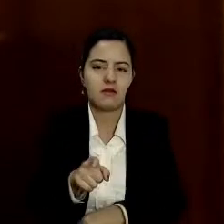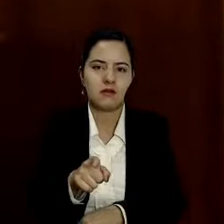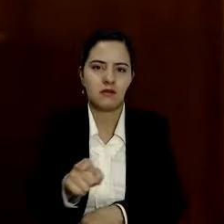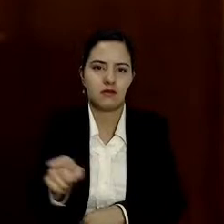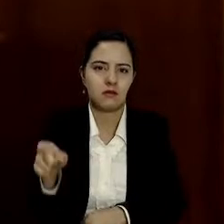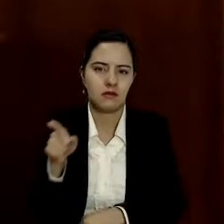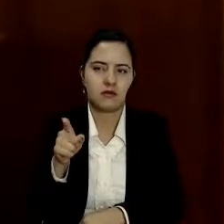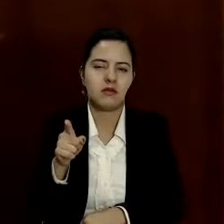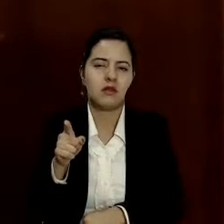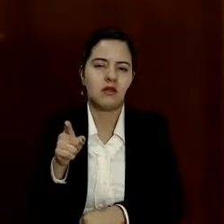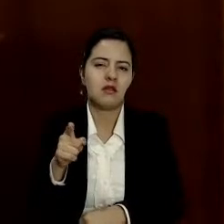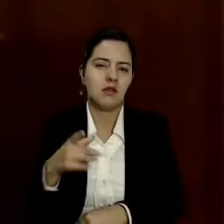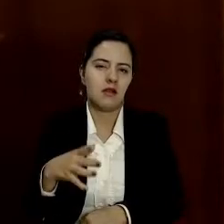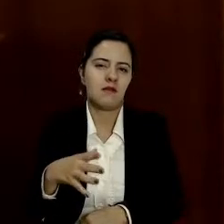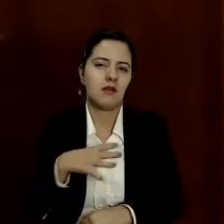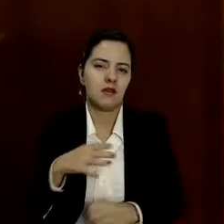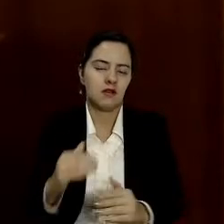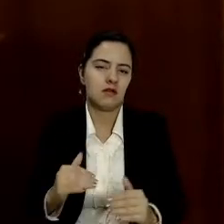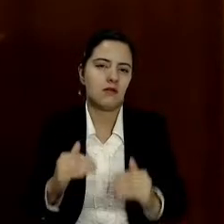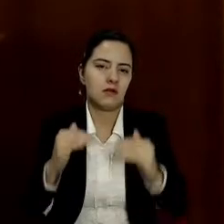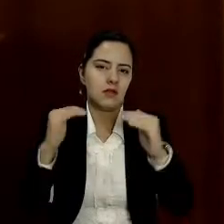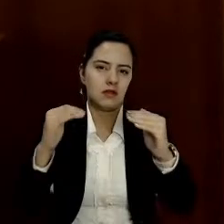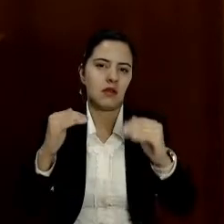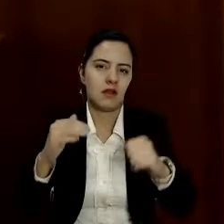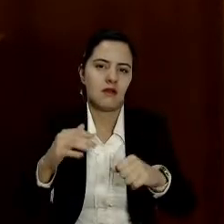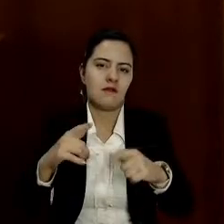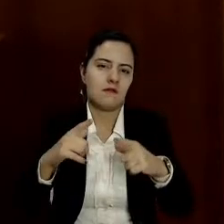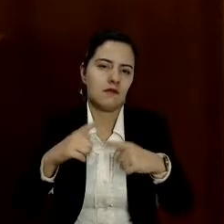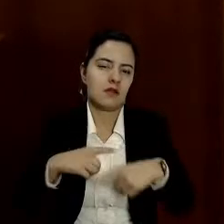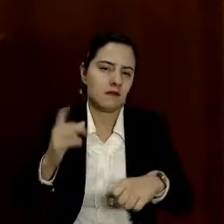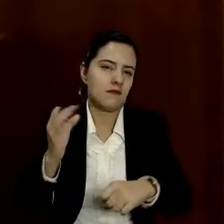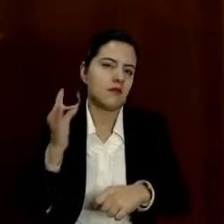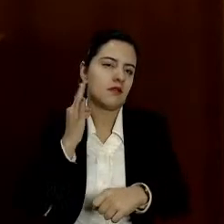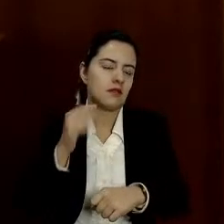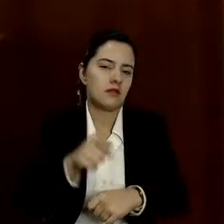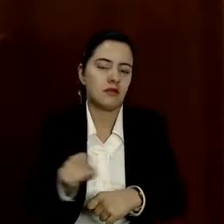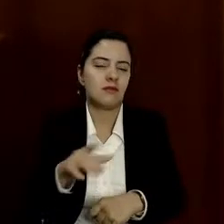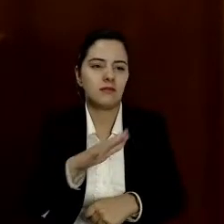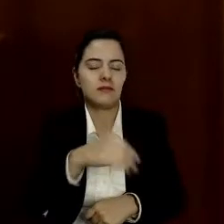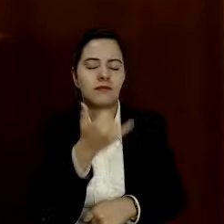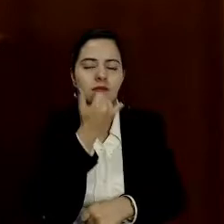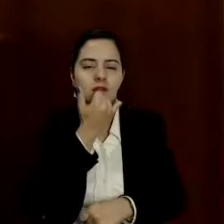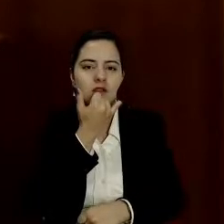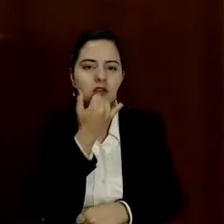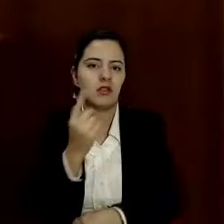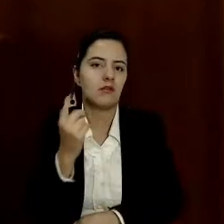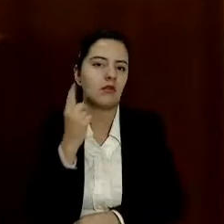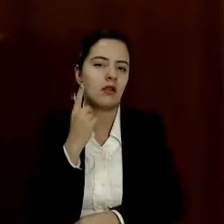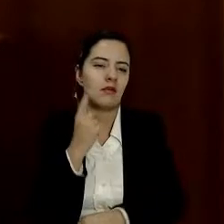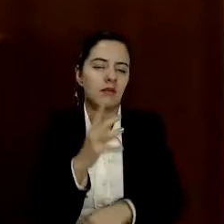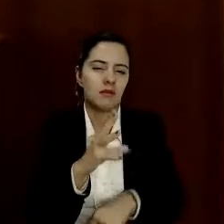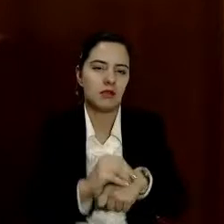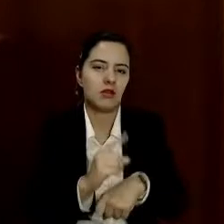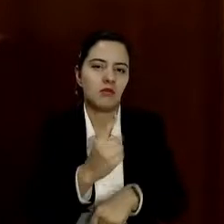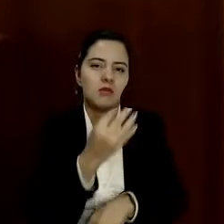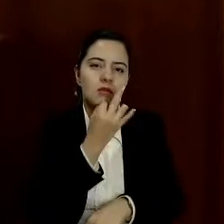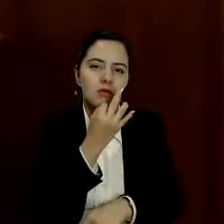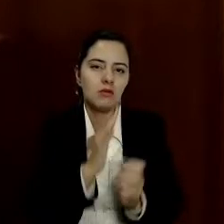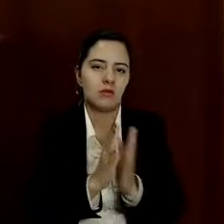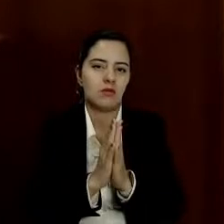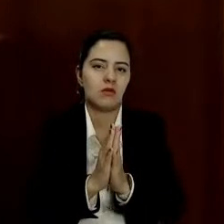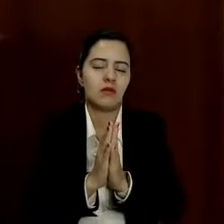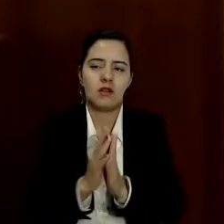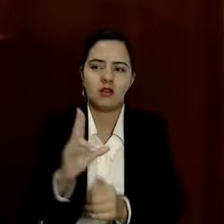la Auditoría Superior de Fiscalización entre el 12 permítame un minuto, y por el favor. 17. Que no me